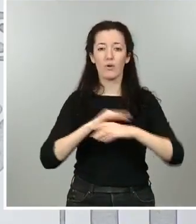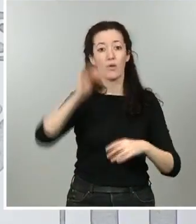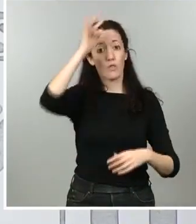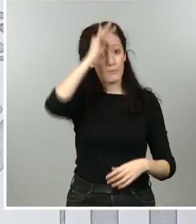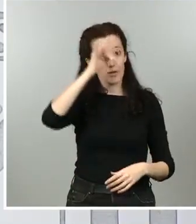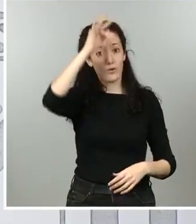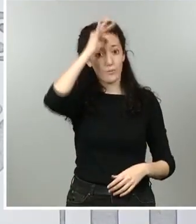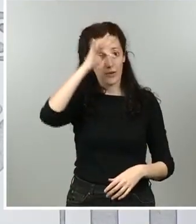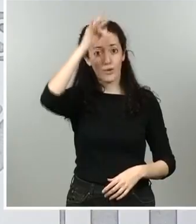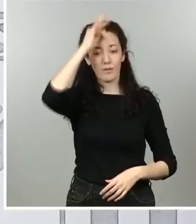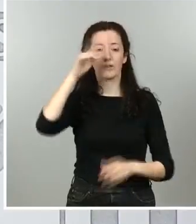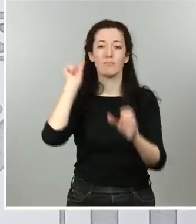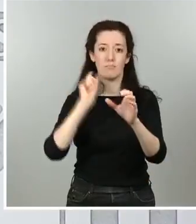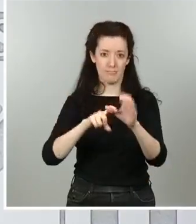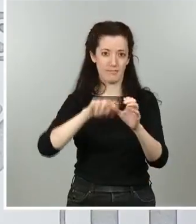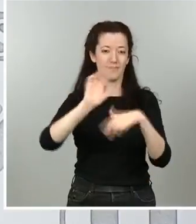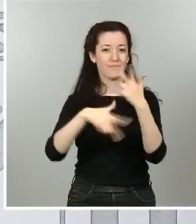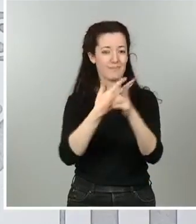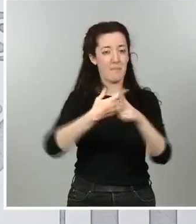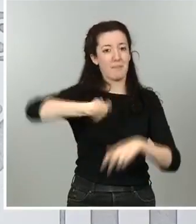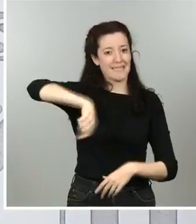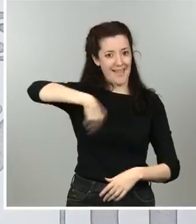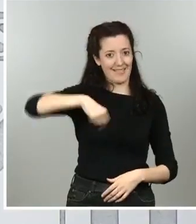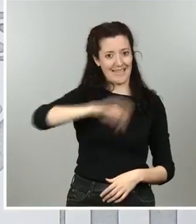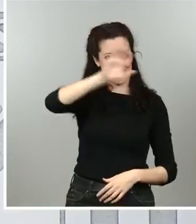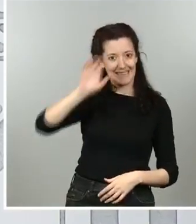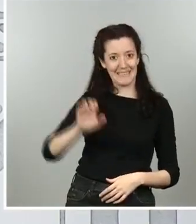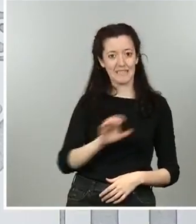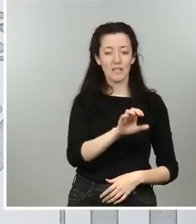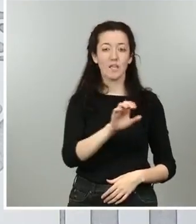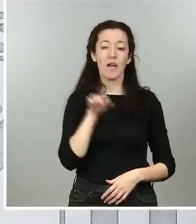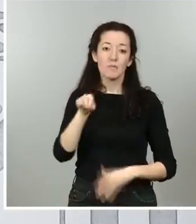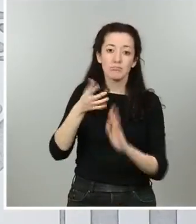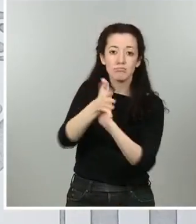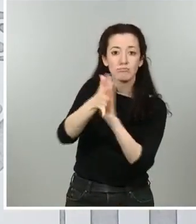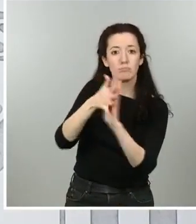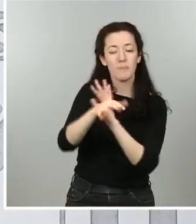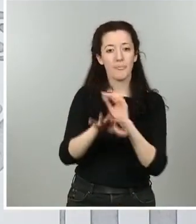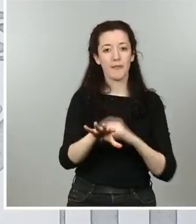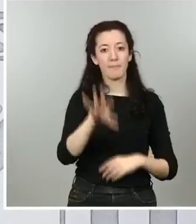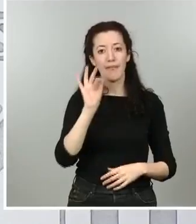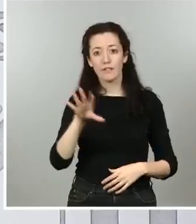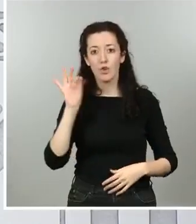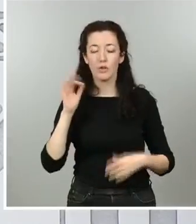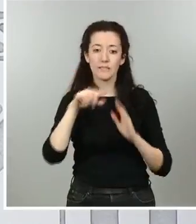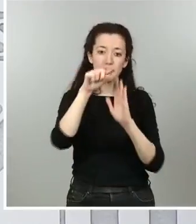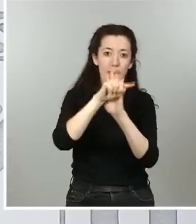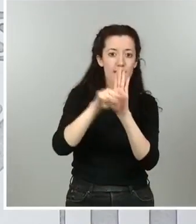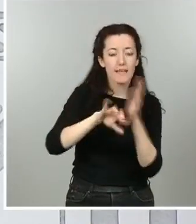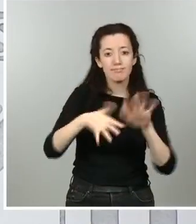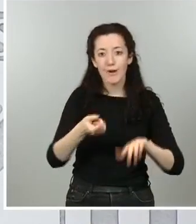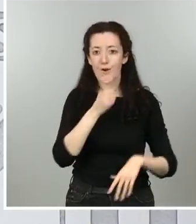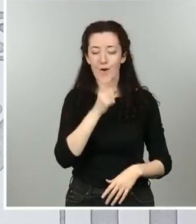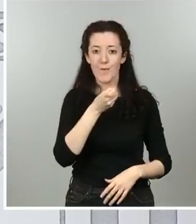conferencia de presidentes en la que comparte las decisiones y las medidas que se van adoptando, escucha las opiniones de los